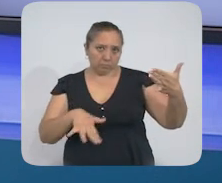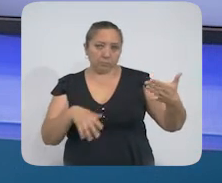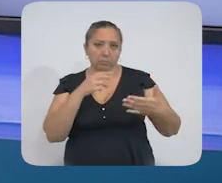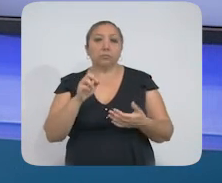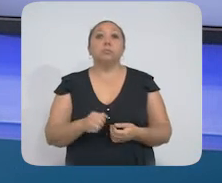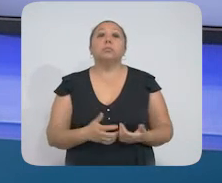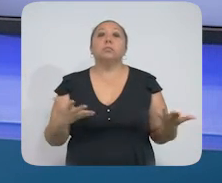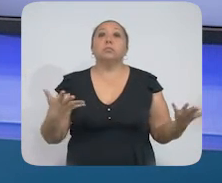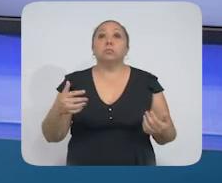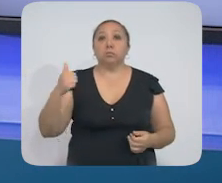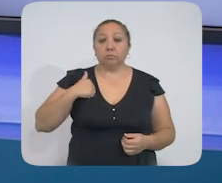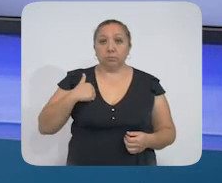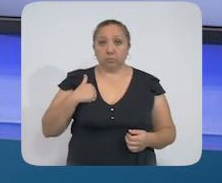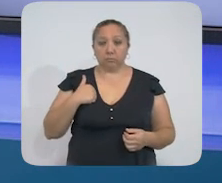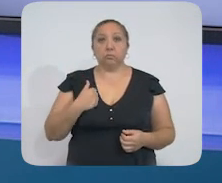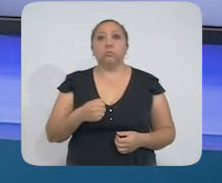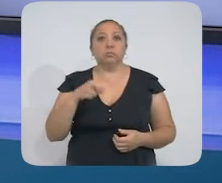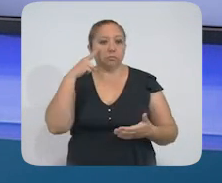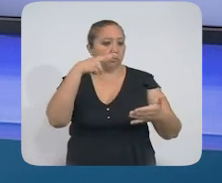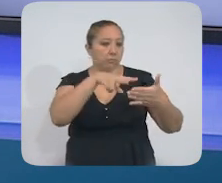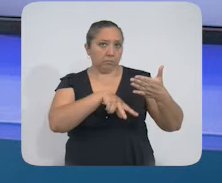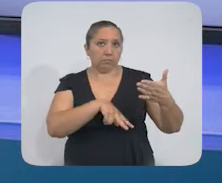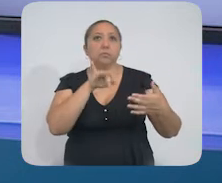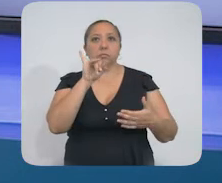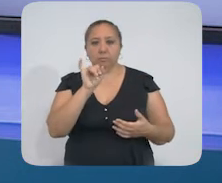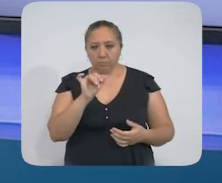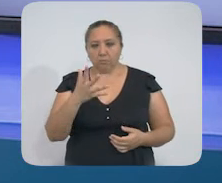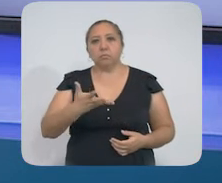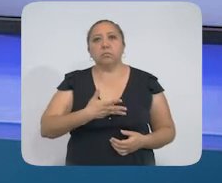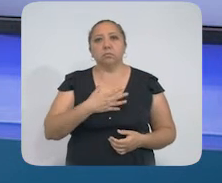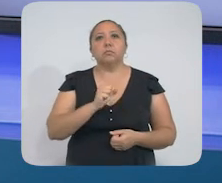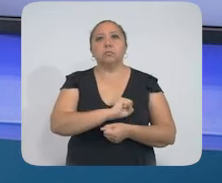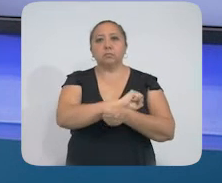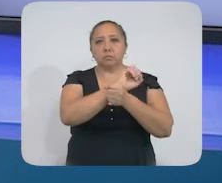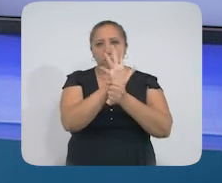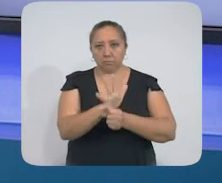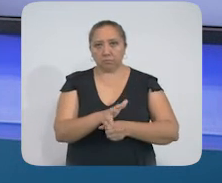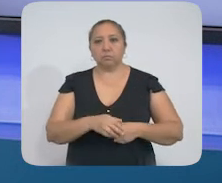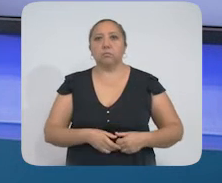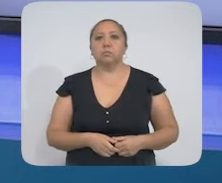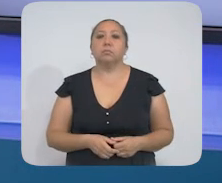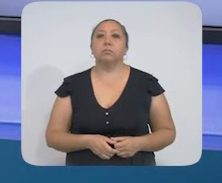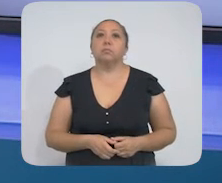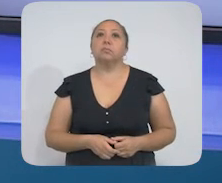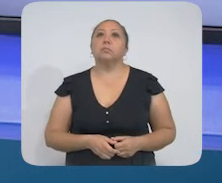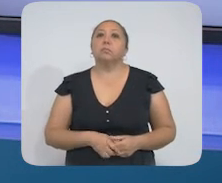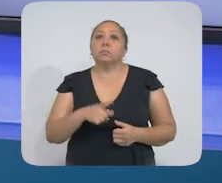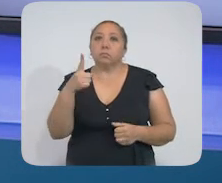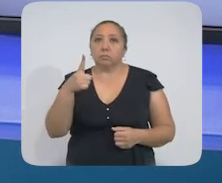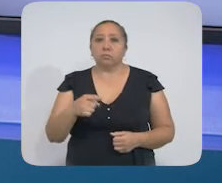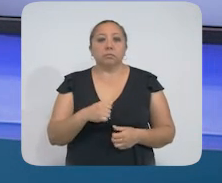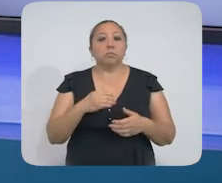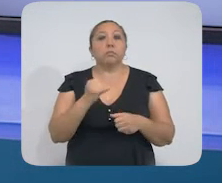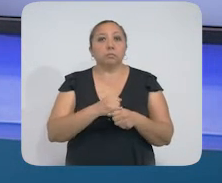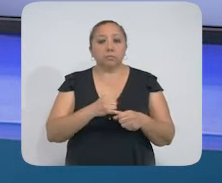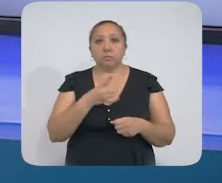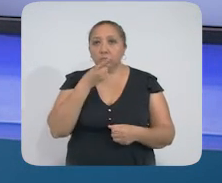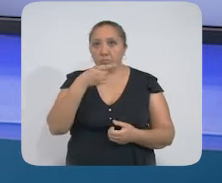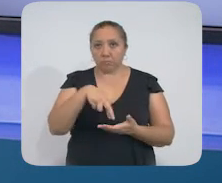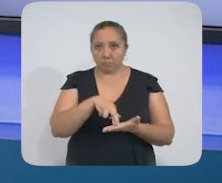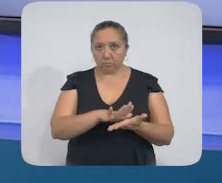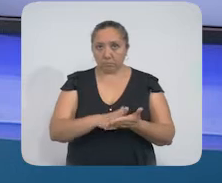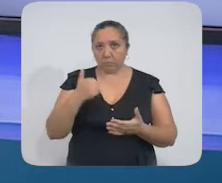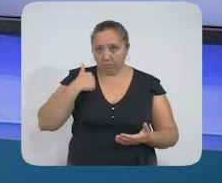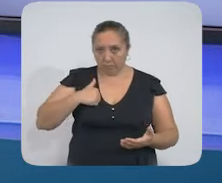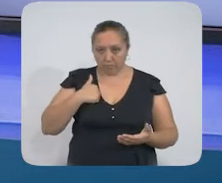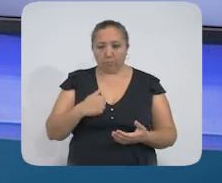le realizaron en Canadá, en los que se diagnostica que esta mujer tiene COVID-19. Al ser un caso estudiado y registrado en